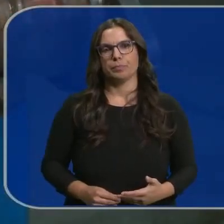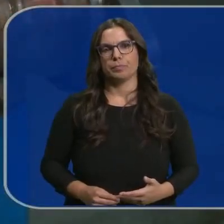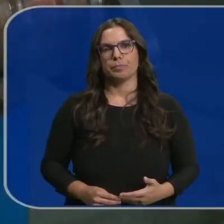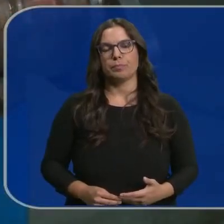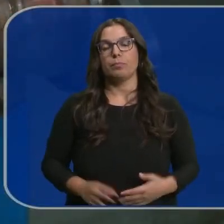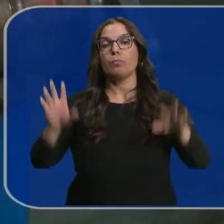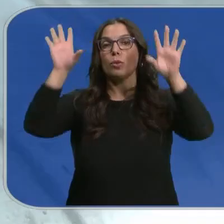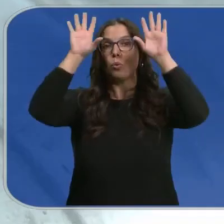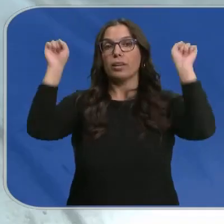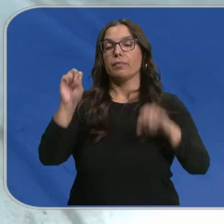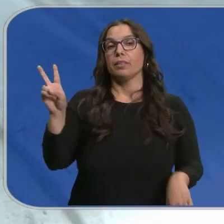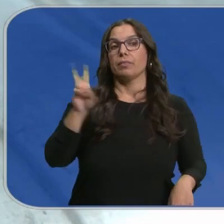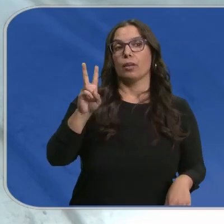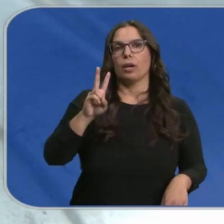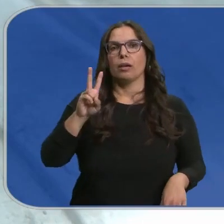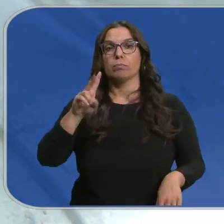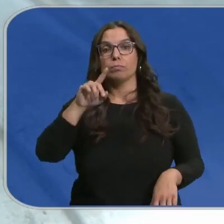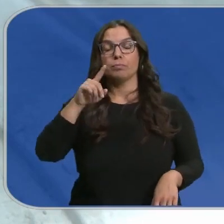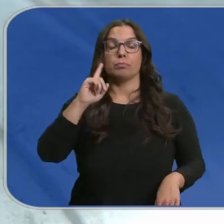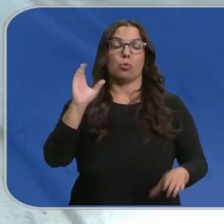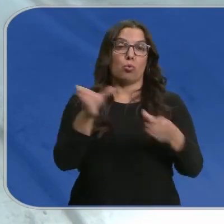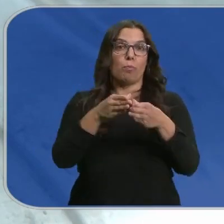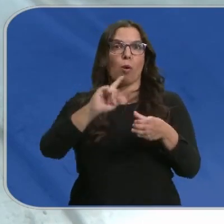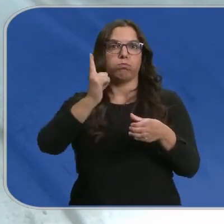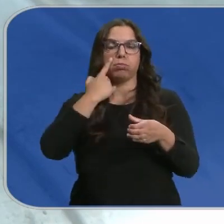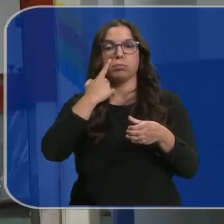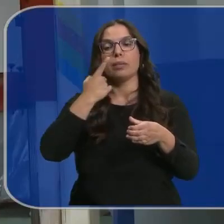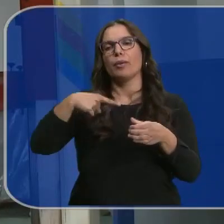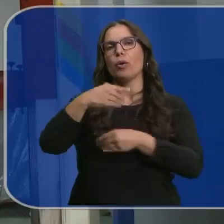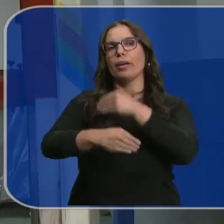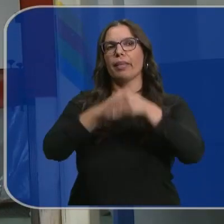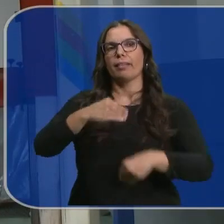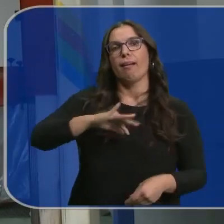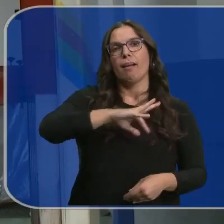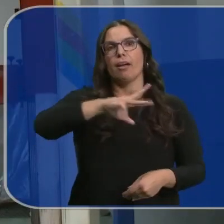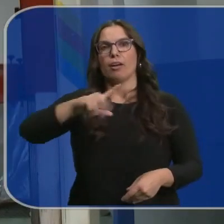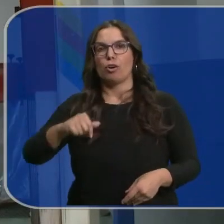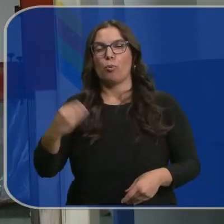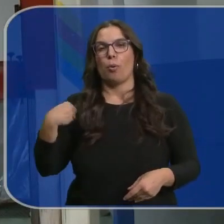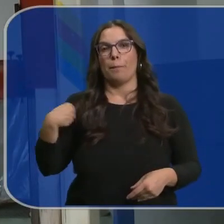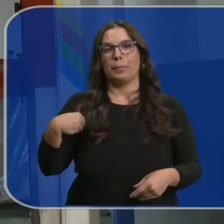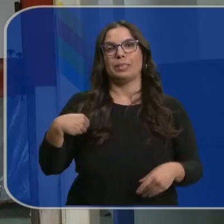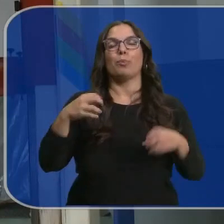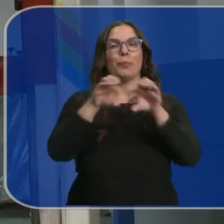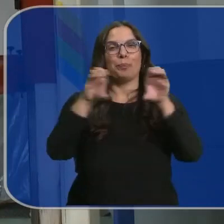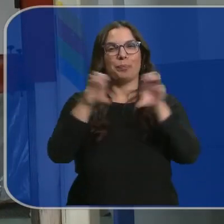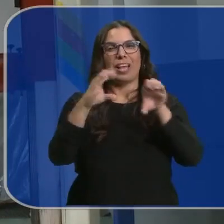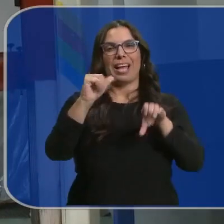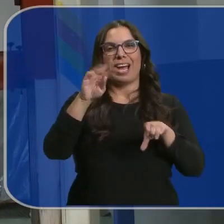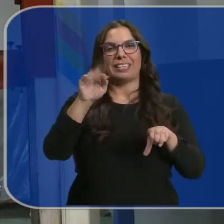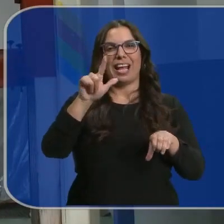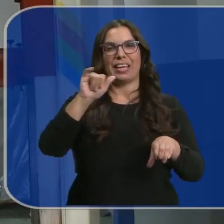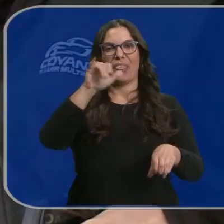La Guardia Civil de Valladolid ha desarticulado a un grupo criminal que se dedicaba al robo de los catalizadores por toda España.